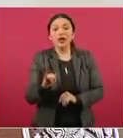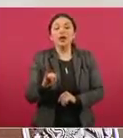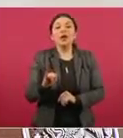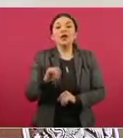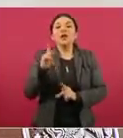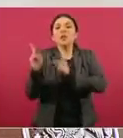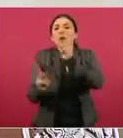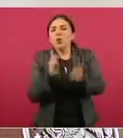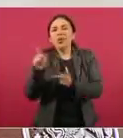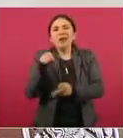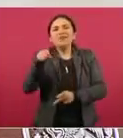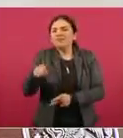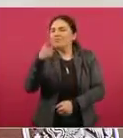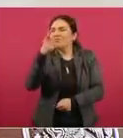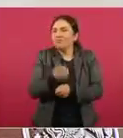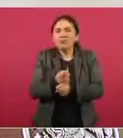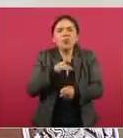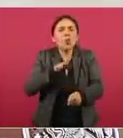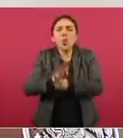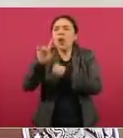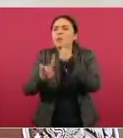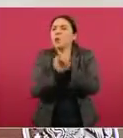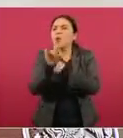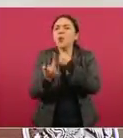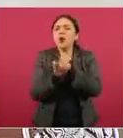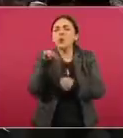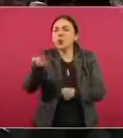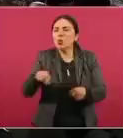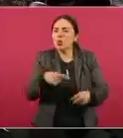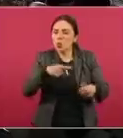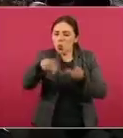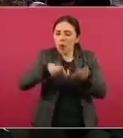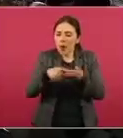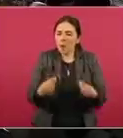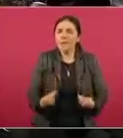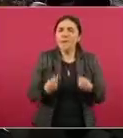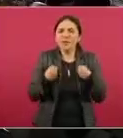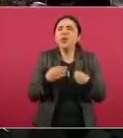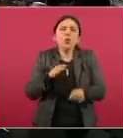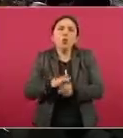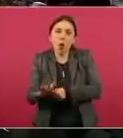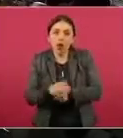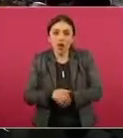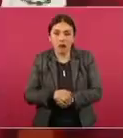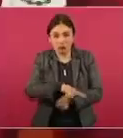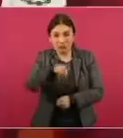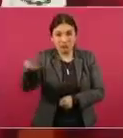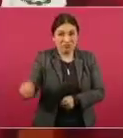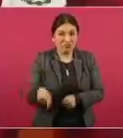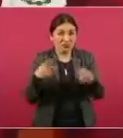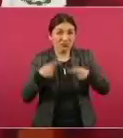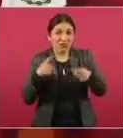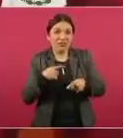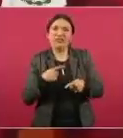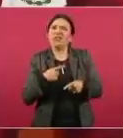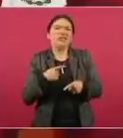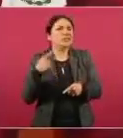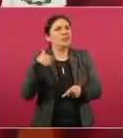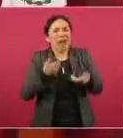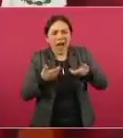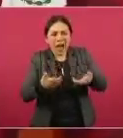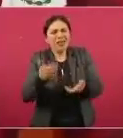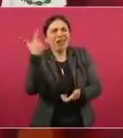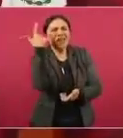sobre los principales problemas de las ciudades, y sale en primer lugar lo de los baches?